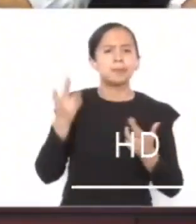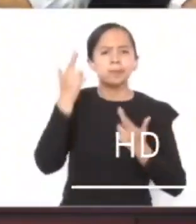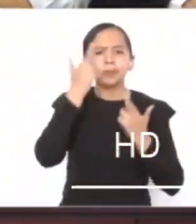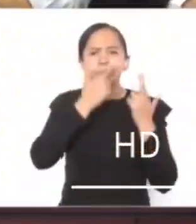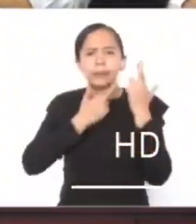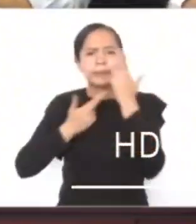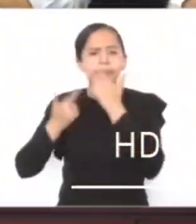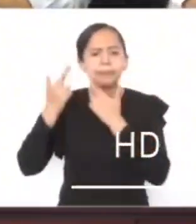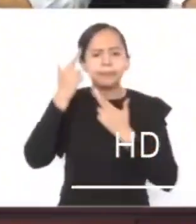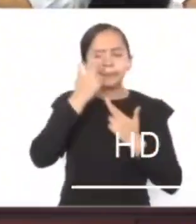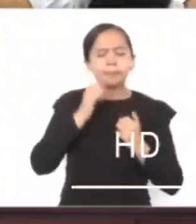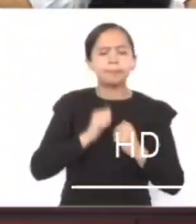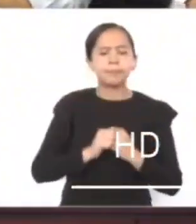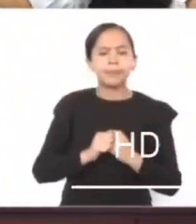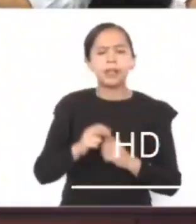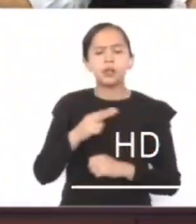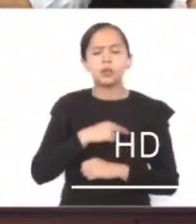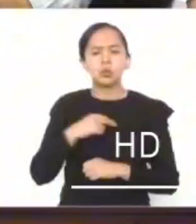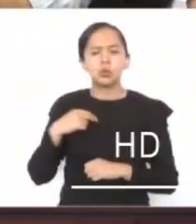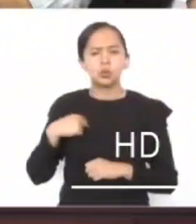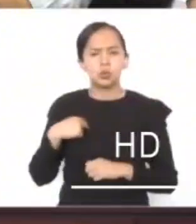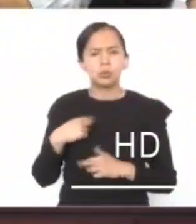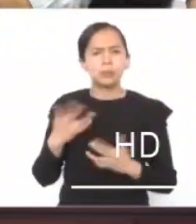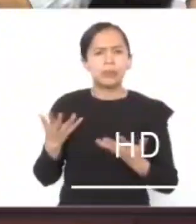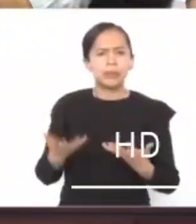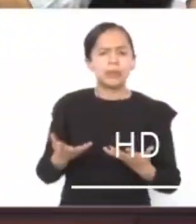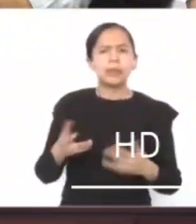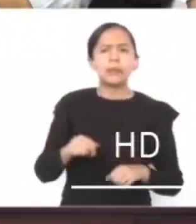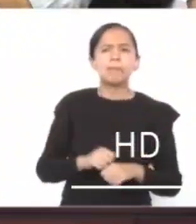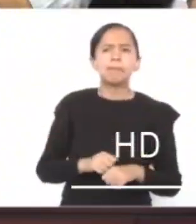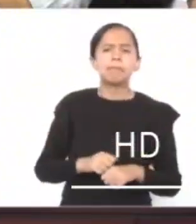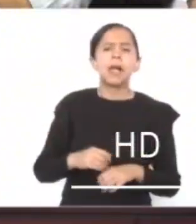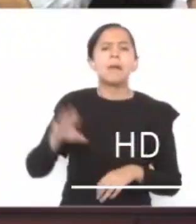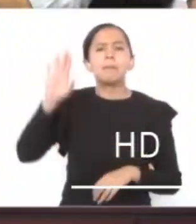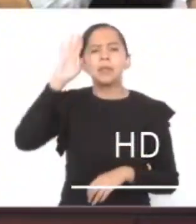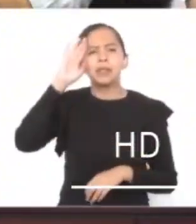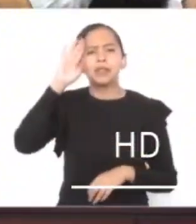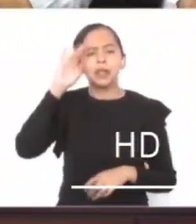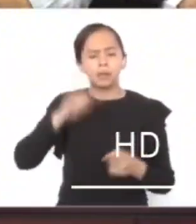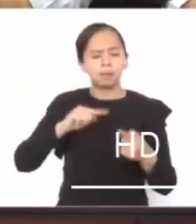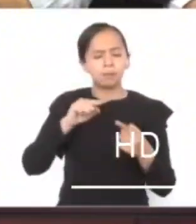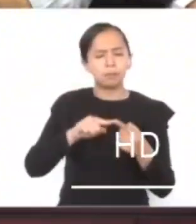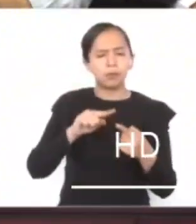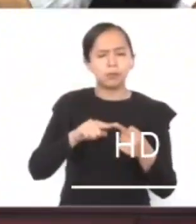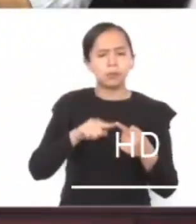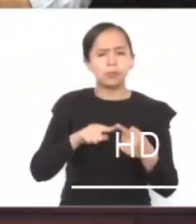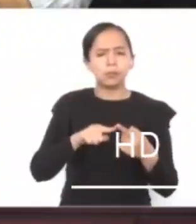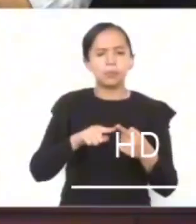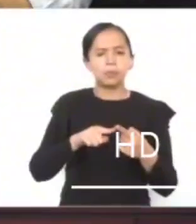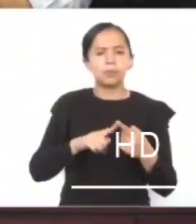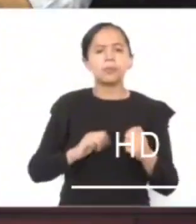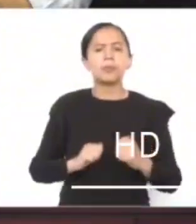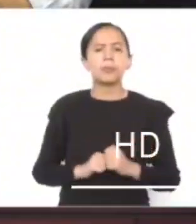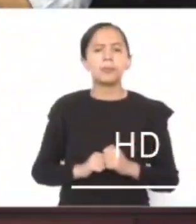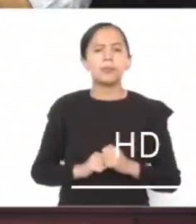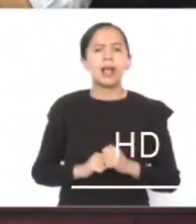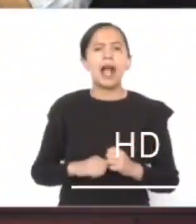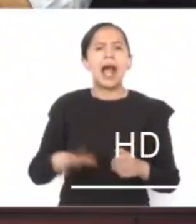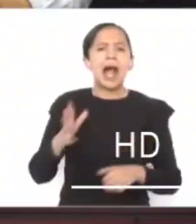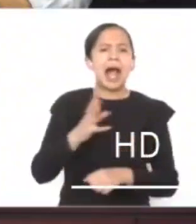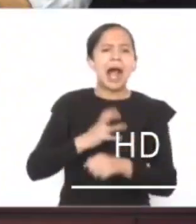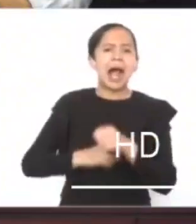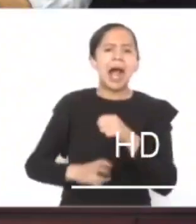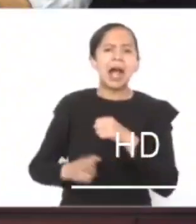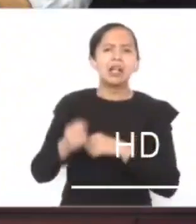hipotético. Y este ejercicio hipotético estaba en base a varios indicadores. Uno de los indicadores era cuál era el año